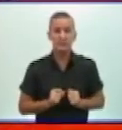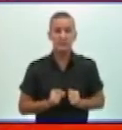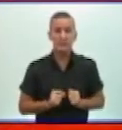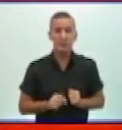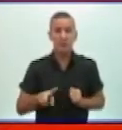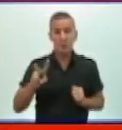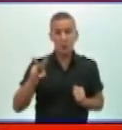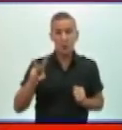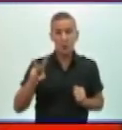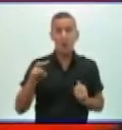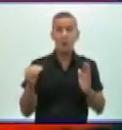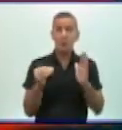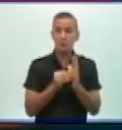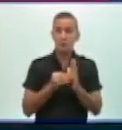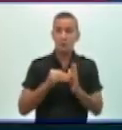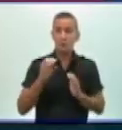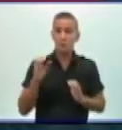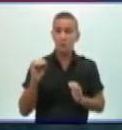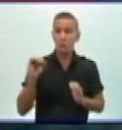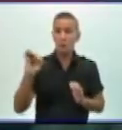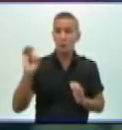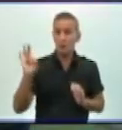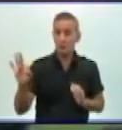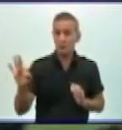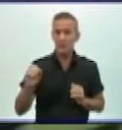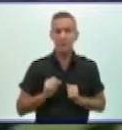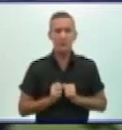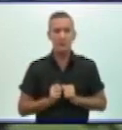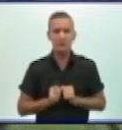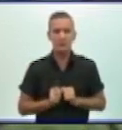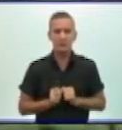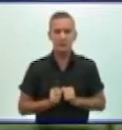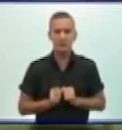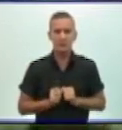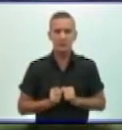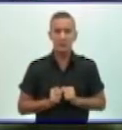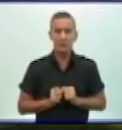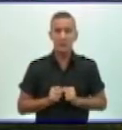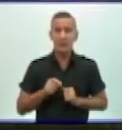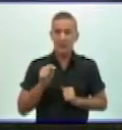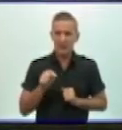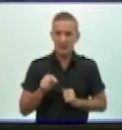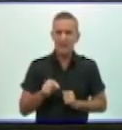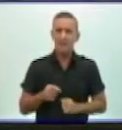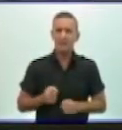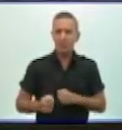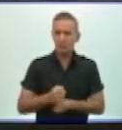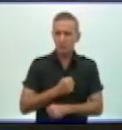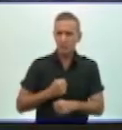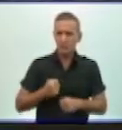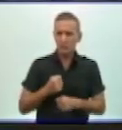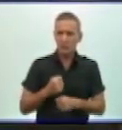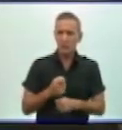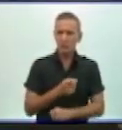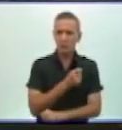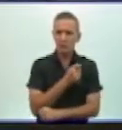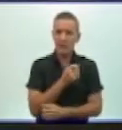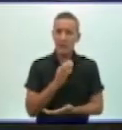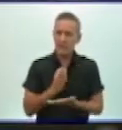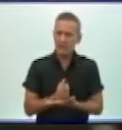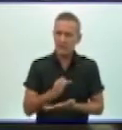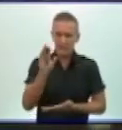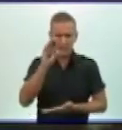2008, lanzada por Pueblo y Educación, ampliada y crítica con fines docentes. Este es un libro cuya lectura te mostrará una